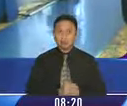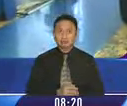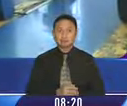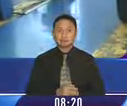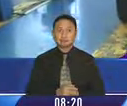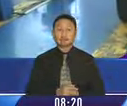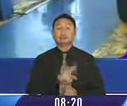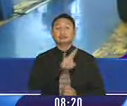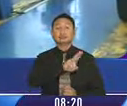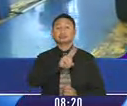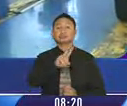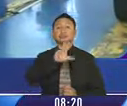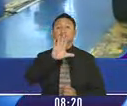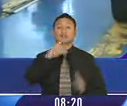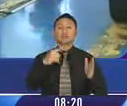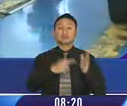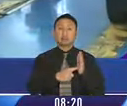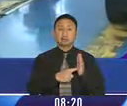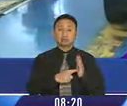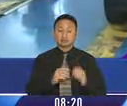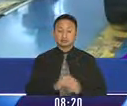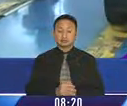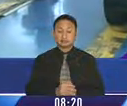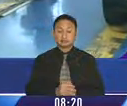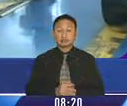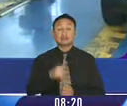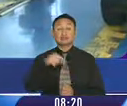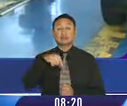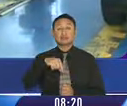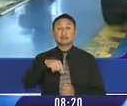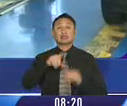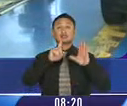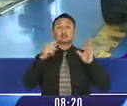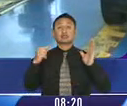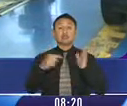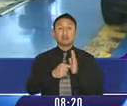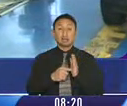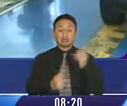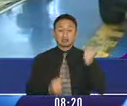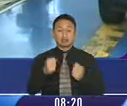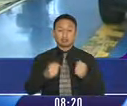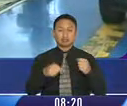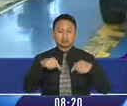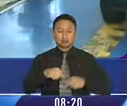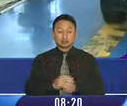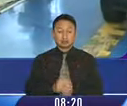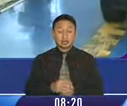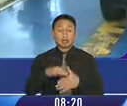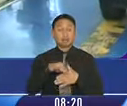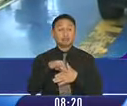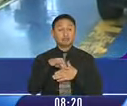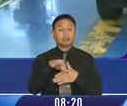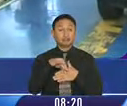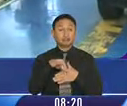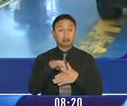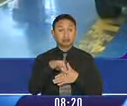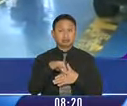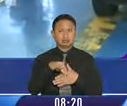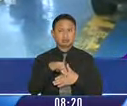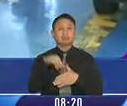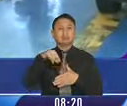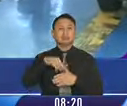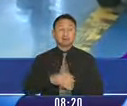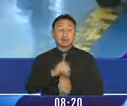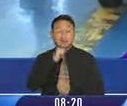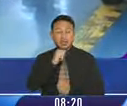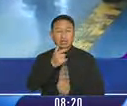son 225.000. De este número tenemos 6.000 vehículos que están en estado condicional. Eso significa que tienen